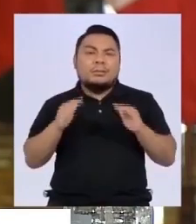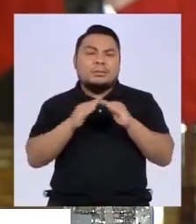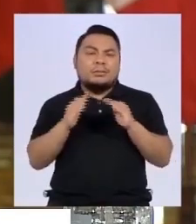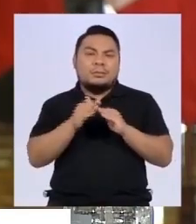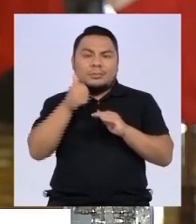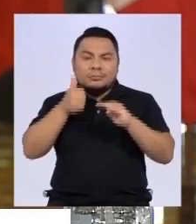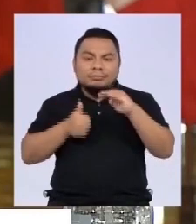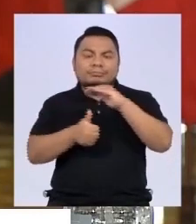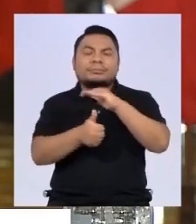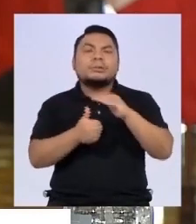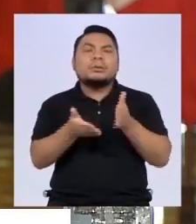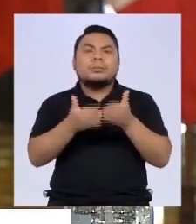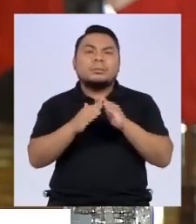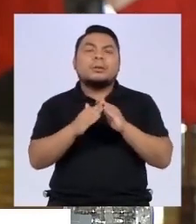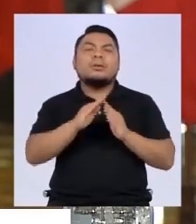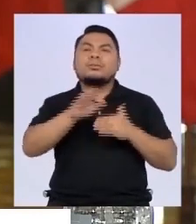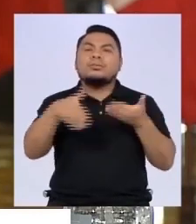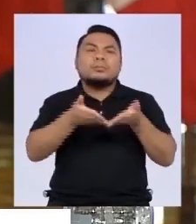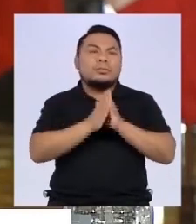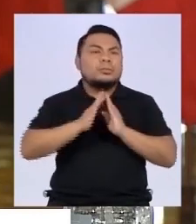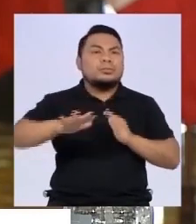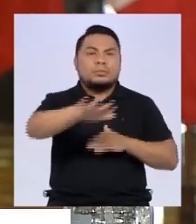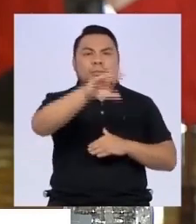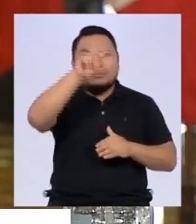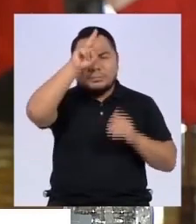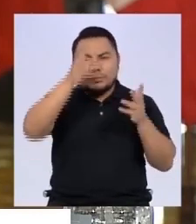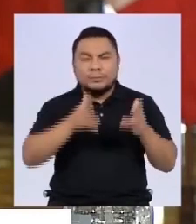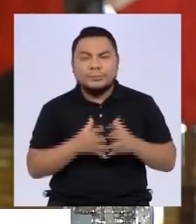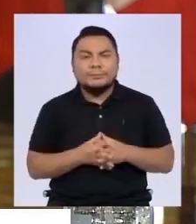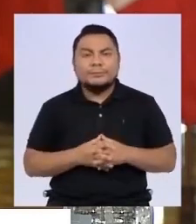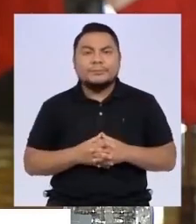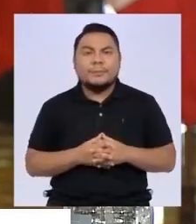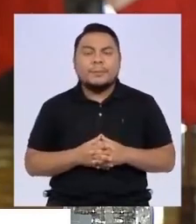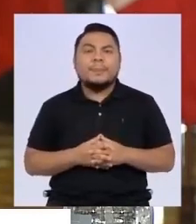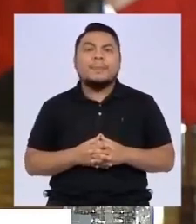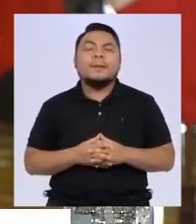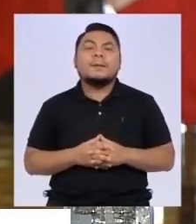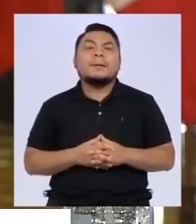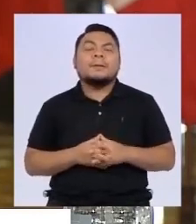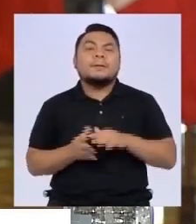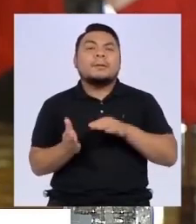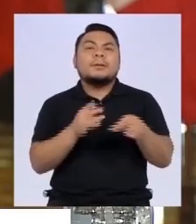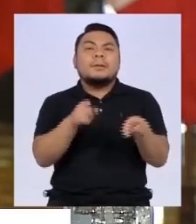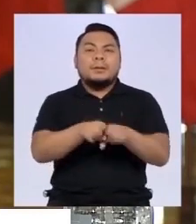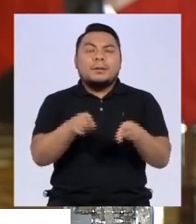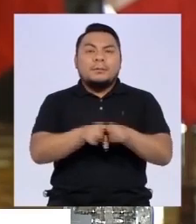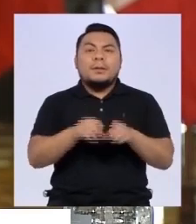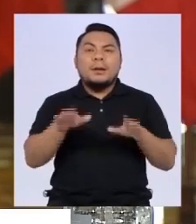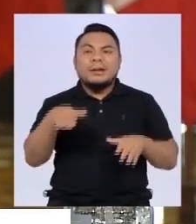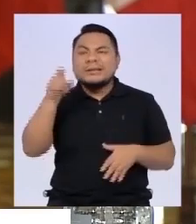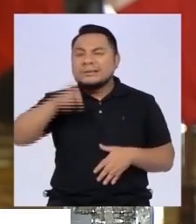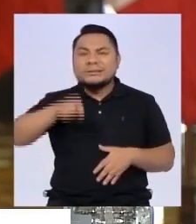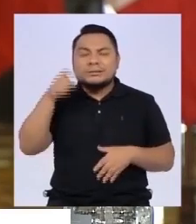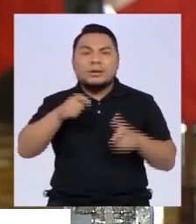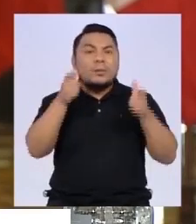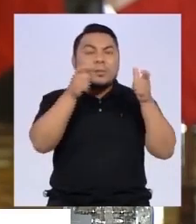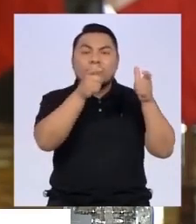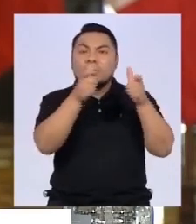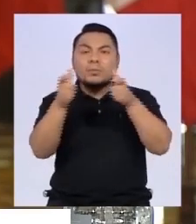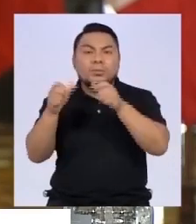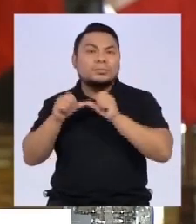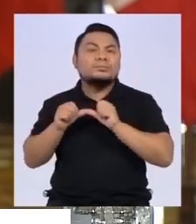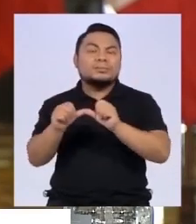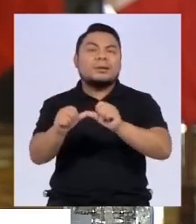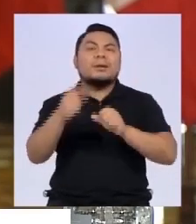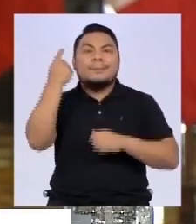estamos pidiendo a toda la población. Para ello, también es necesario el control concurrente y